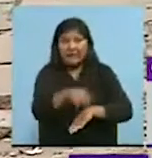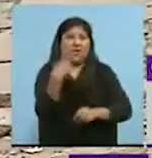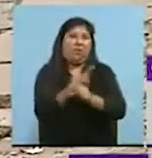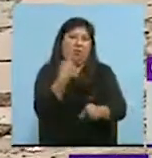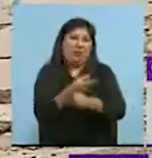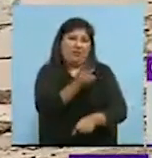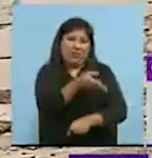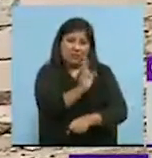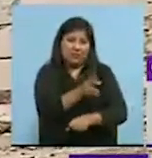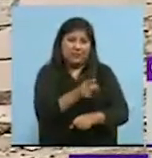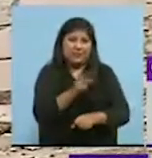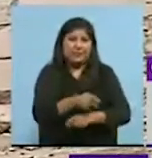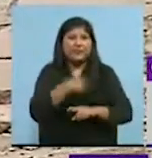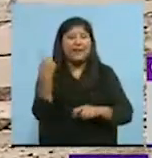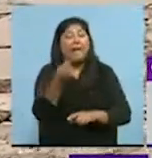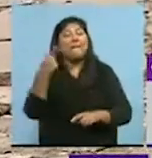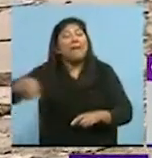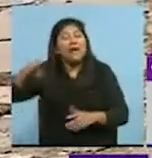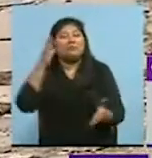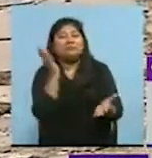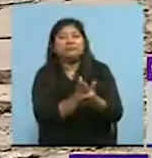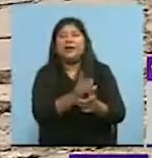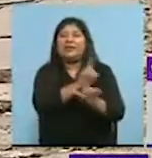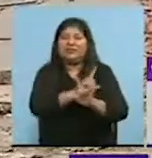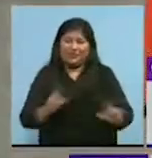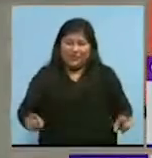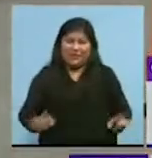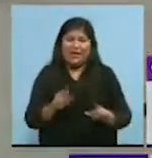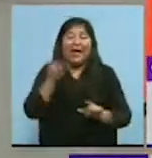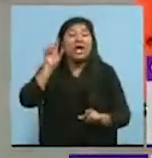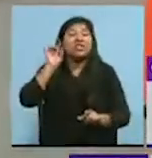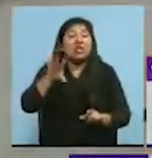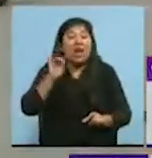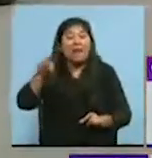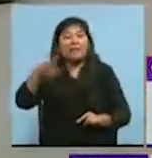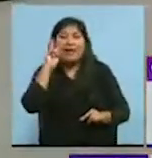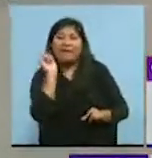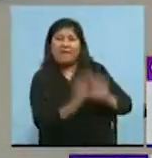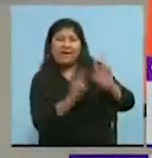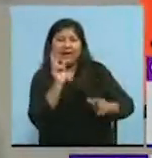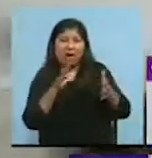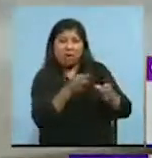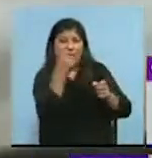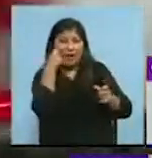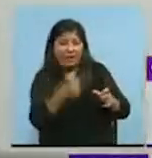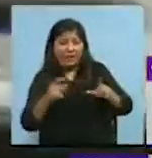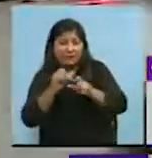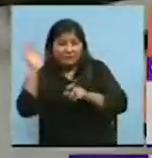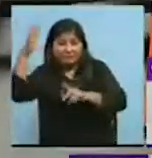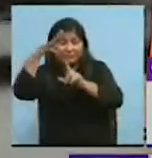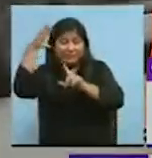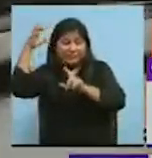Córdoba, pero no se están labrando actas. El radar muestra justamente la fotografía del vehículo,